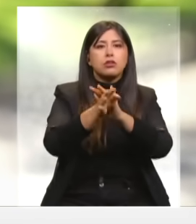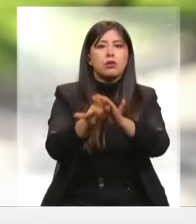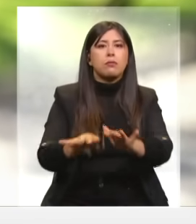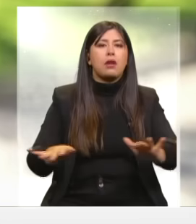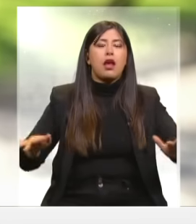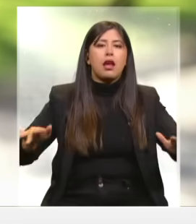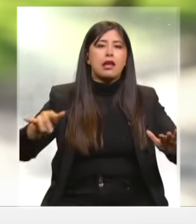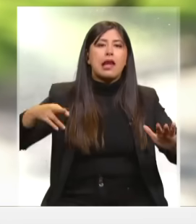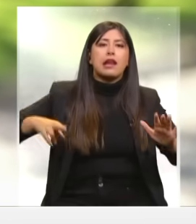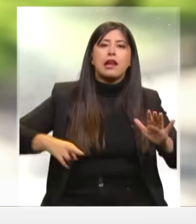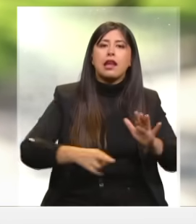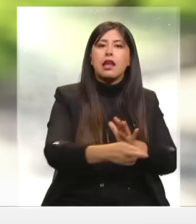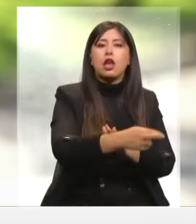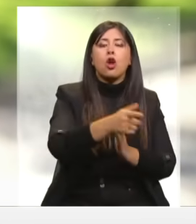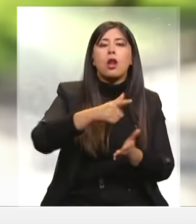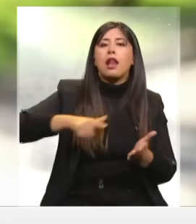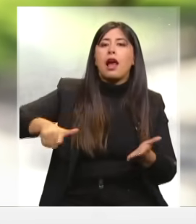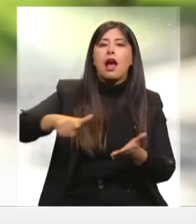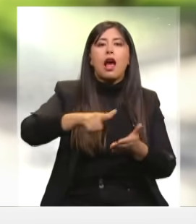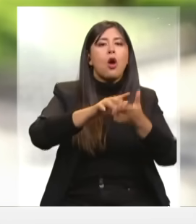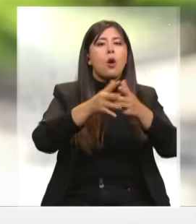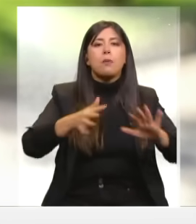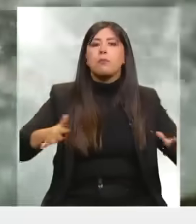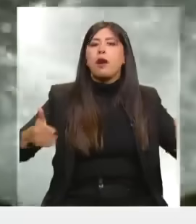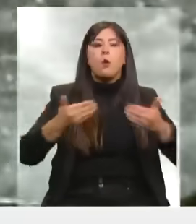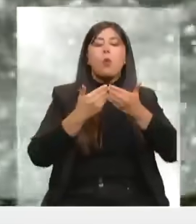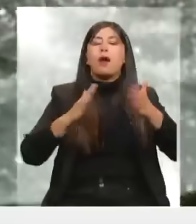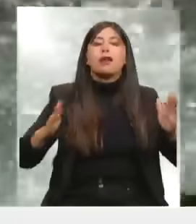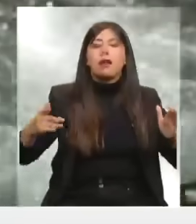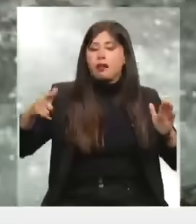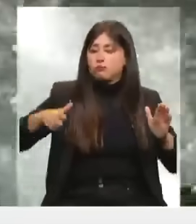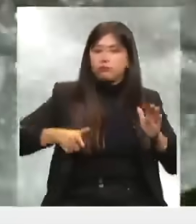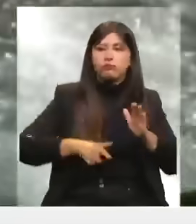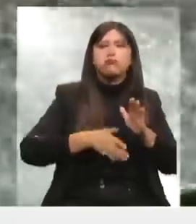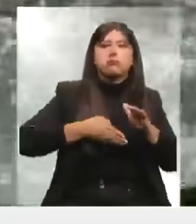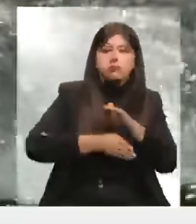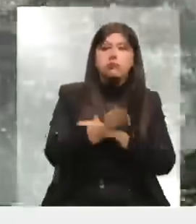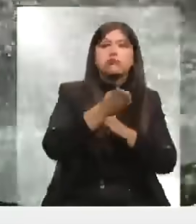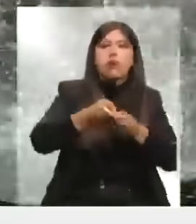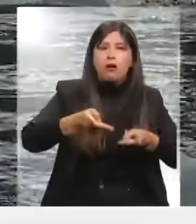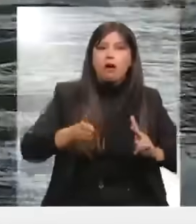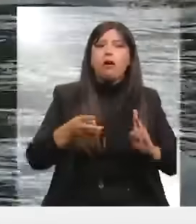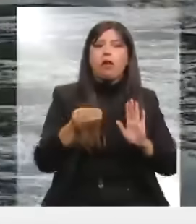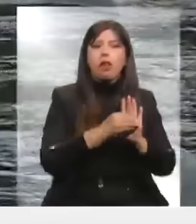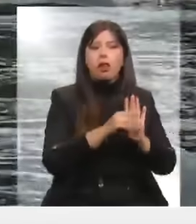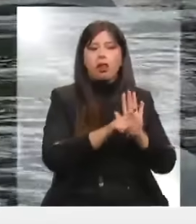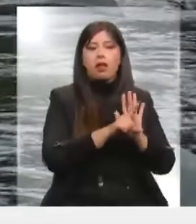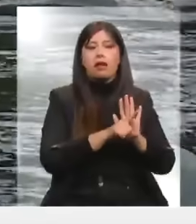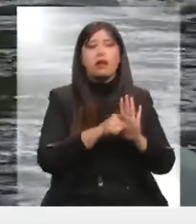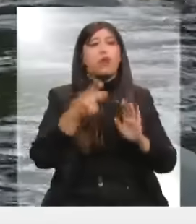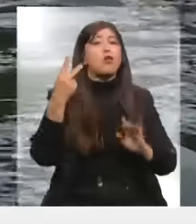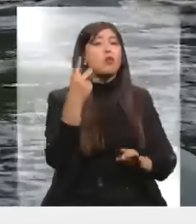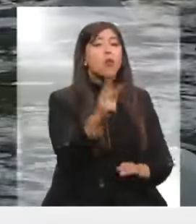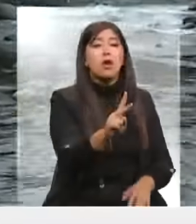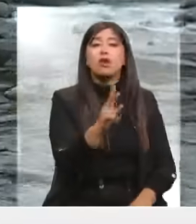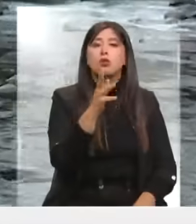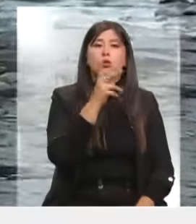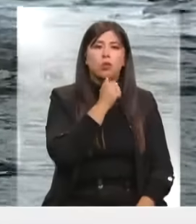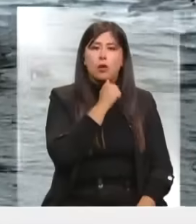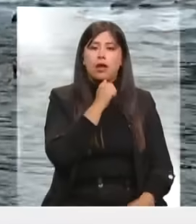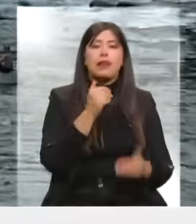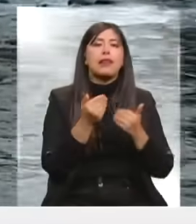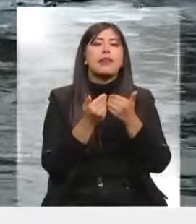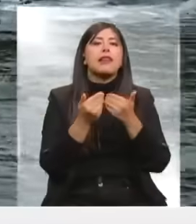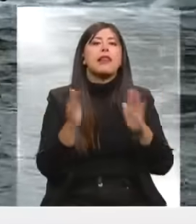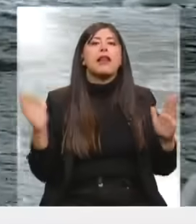ese río, lago, mar, estero, tal como tú dices. Tal cual, los esteros tampoco tienen dueños y por ende se debe